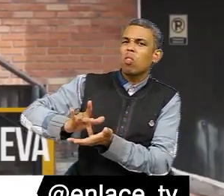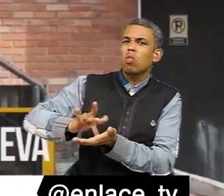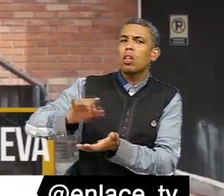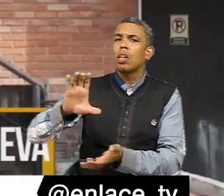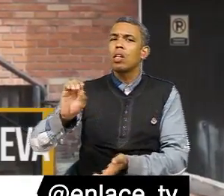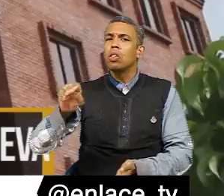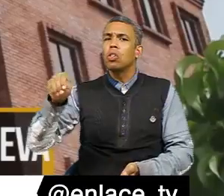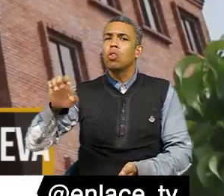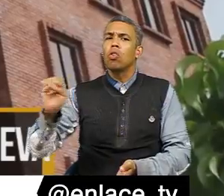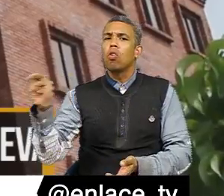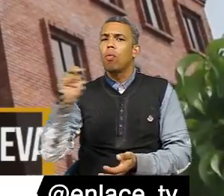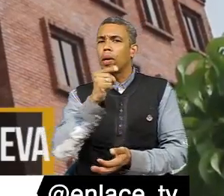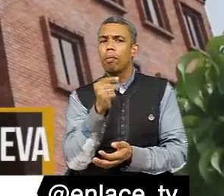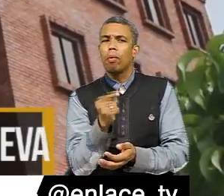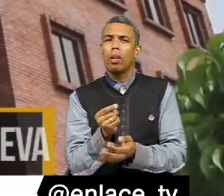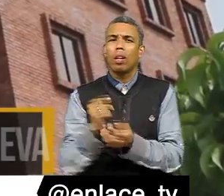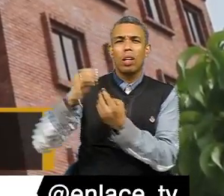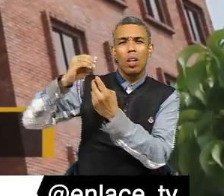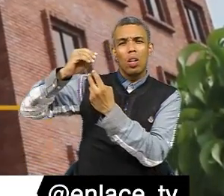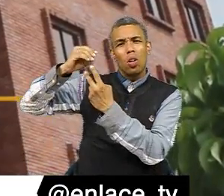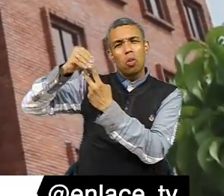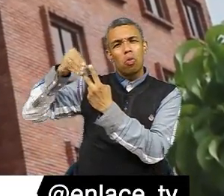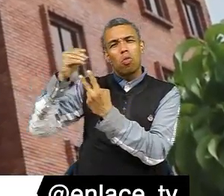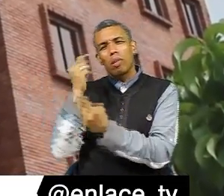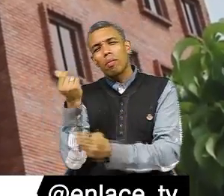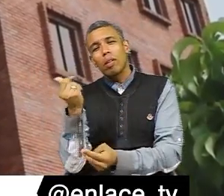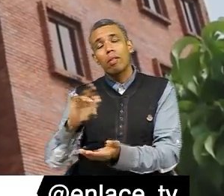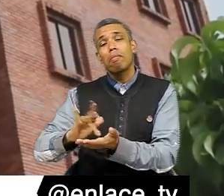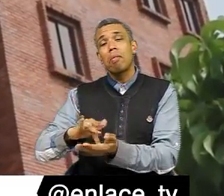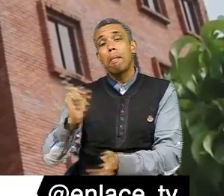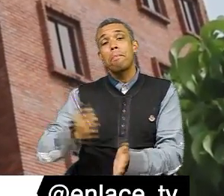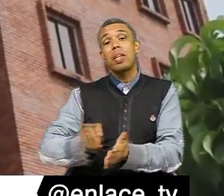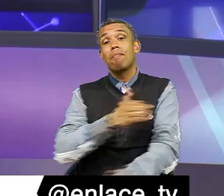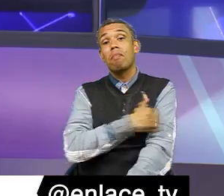a la clínica San José, por lo tanto la suspensión de los servicios.